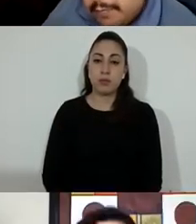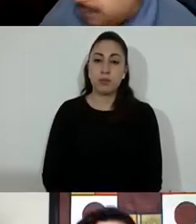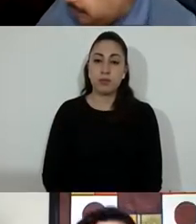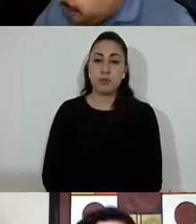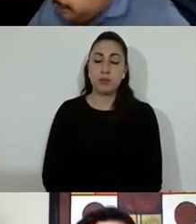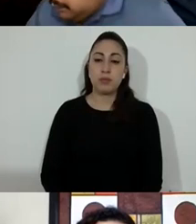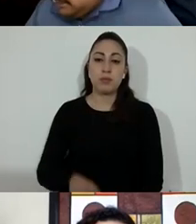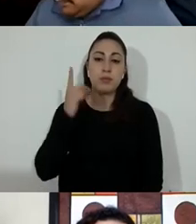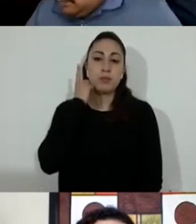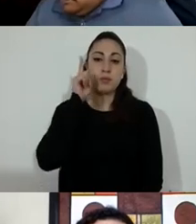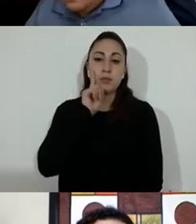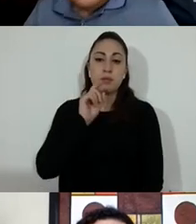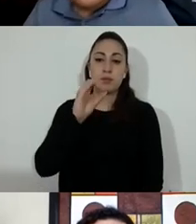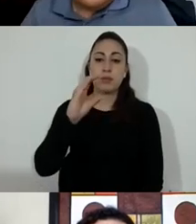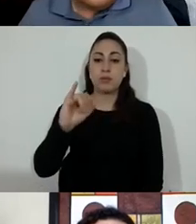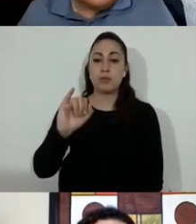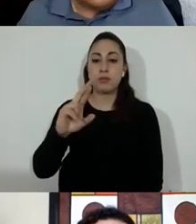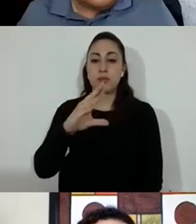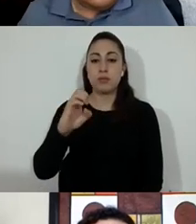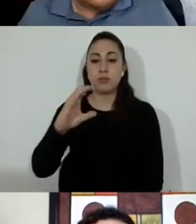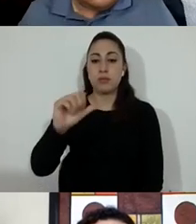Diputada Circe Camacho Bastida.